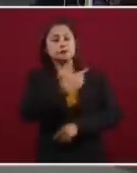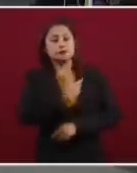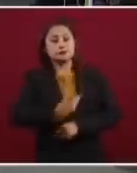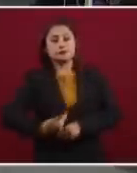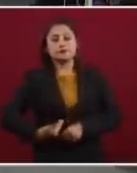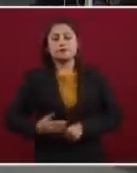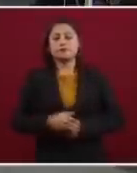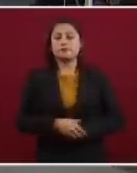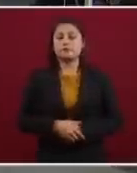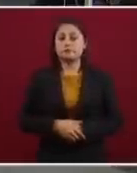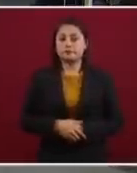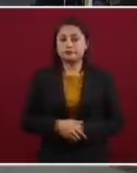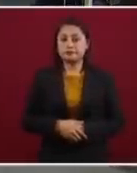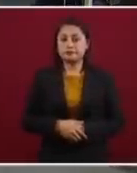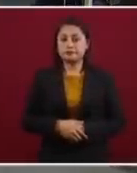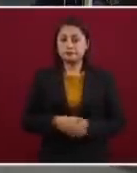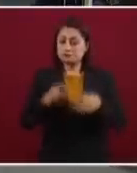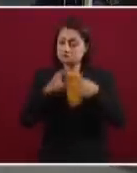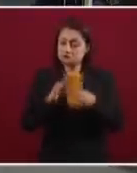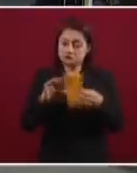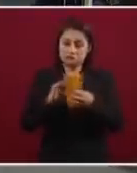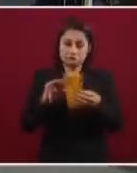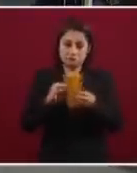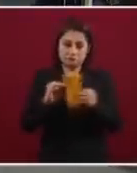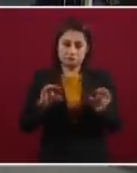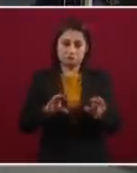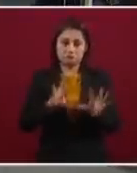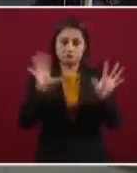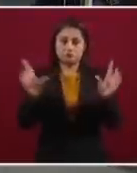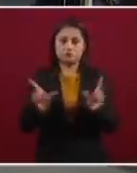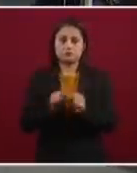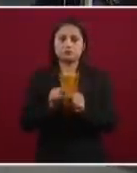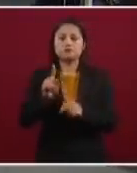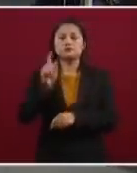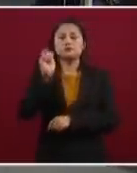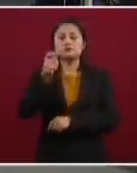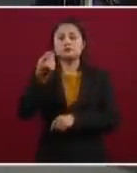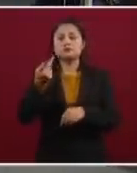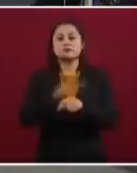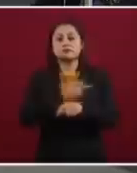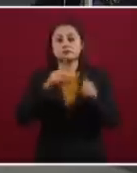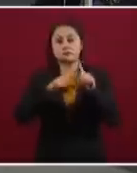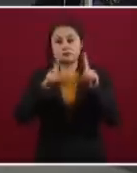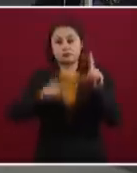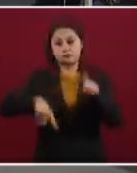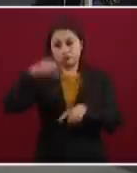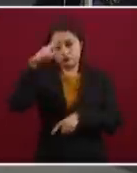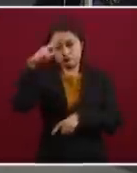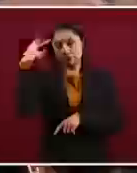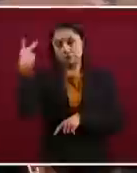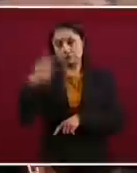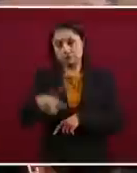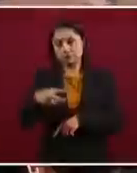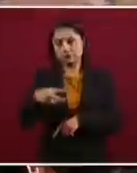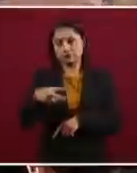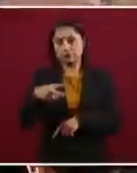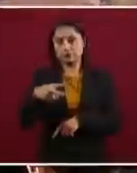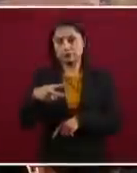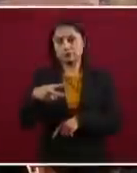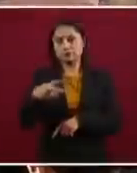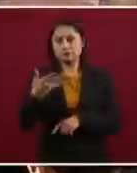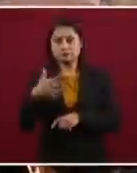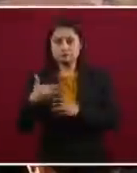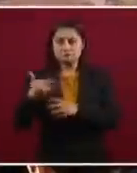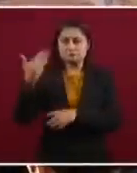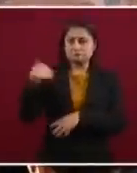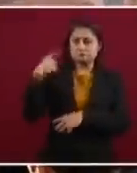en términos generales el fenómeno es el siguiente méxico ingresa mente hasta la mitad de los